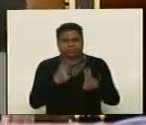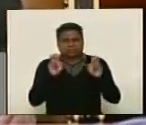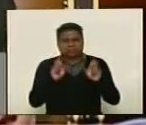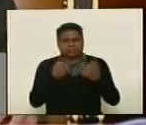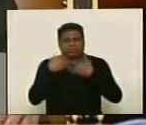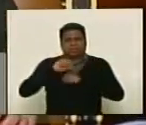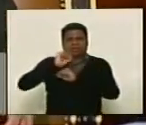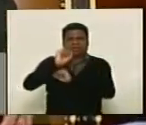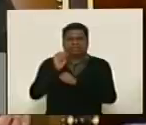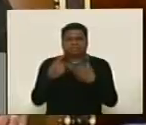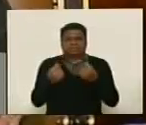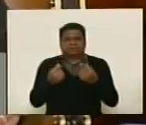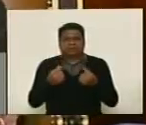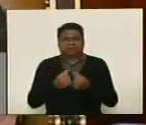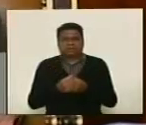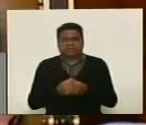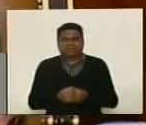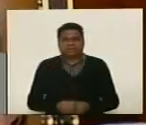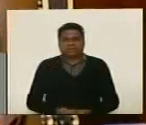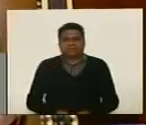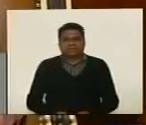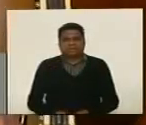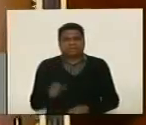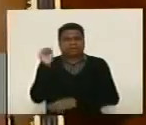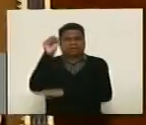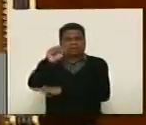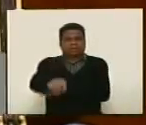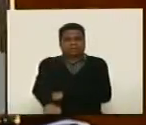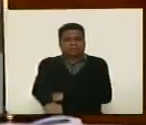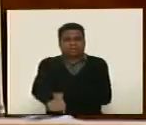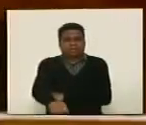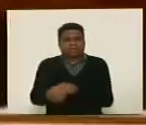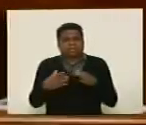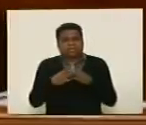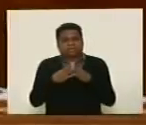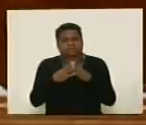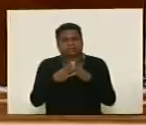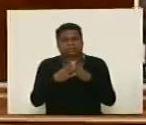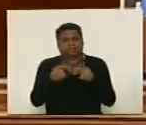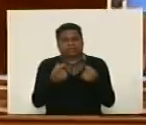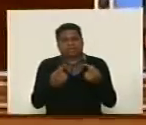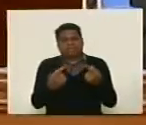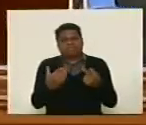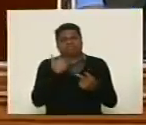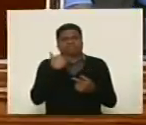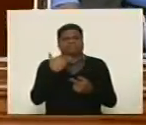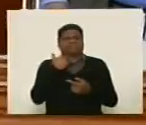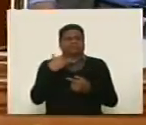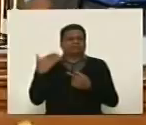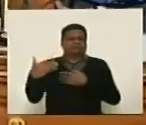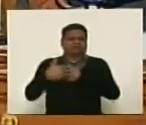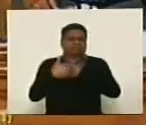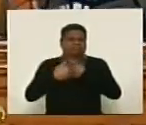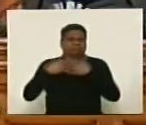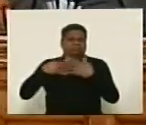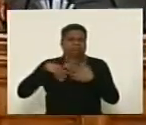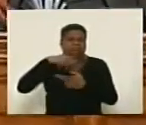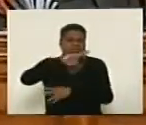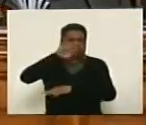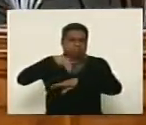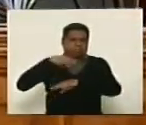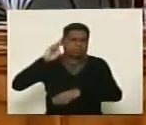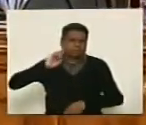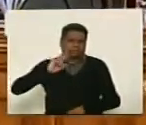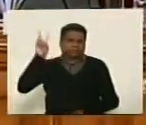la soberanía económica nacional y la derrota de las inmorales e ilegales agresiones contra la República Bolivariana